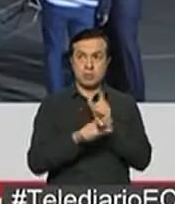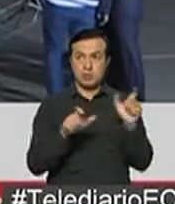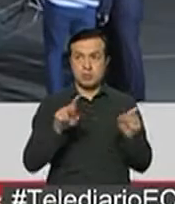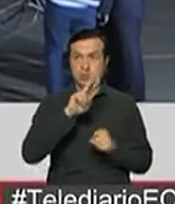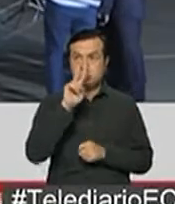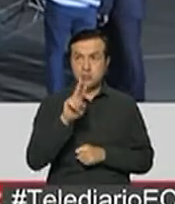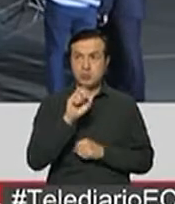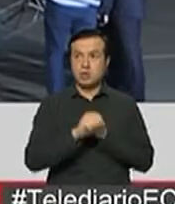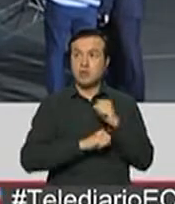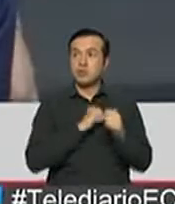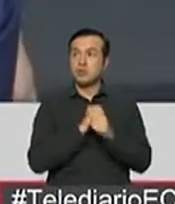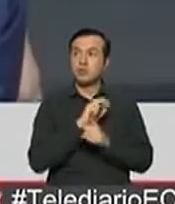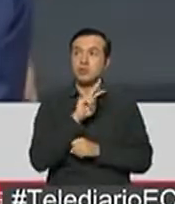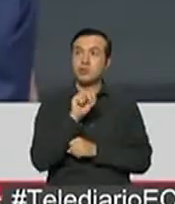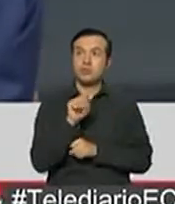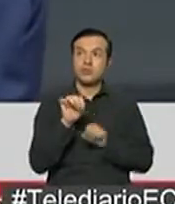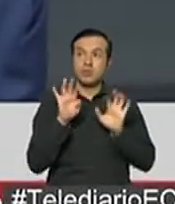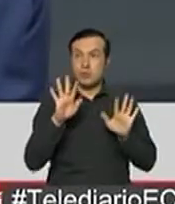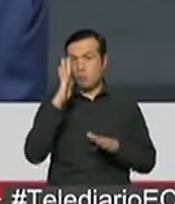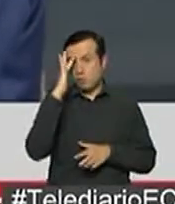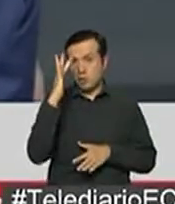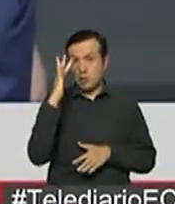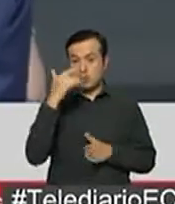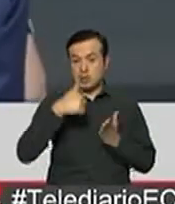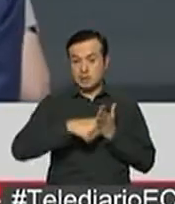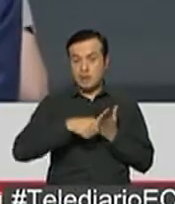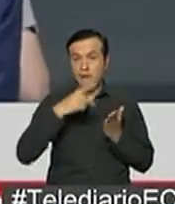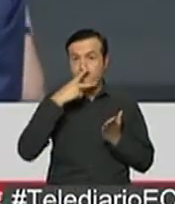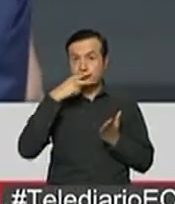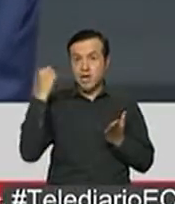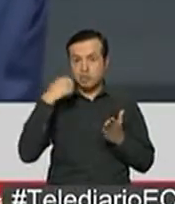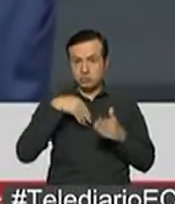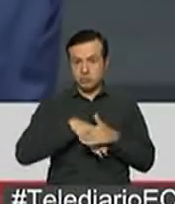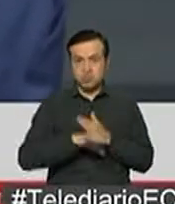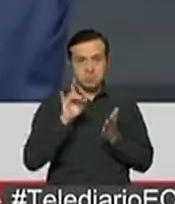2019 por haber ingresado con documentos falsos